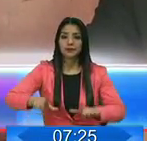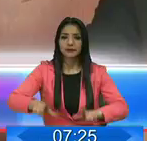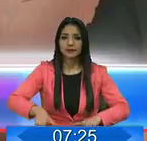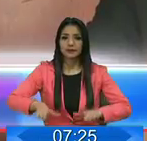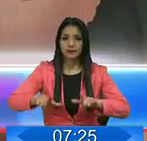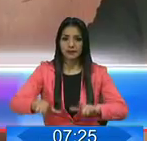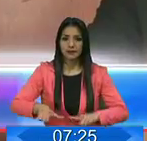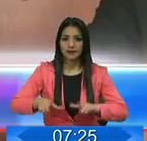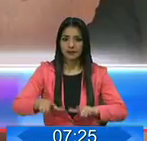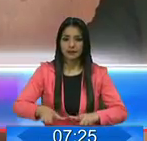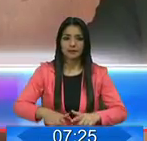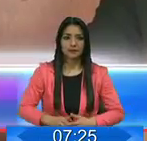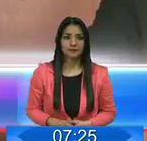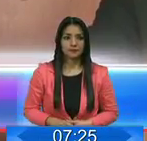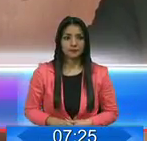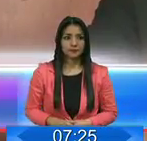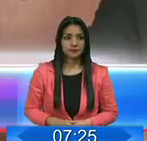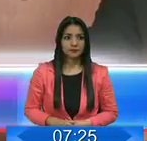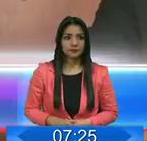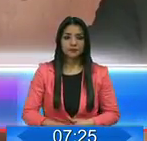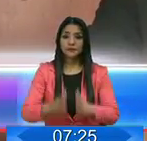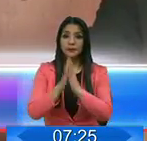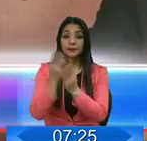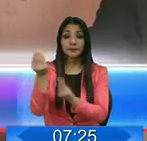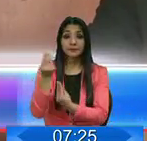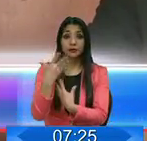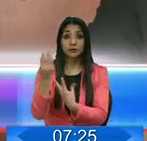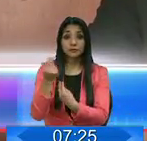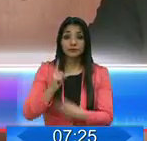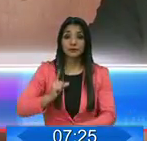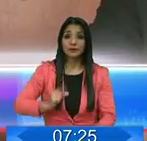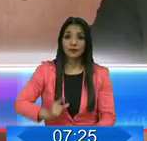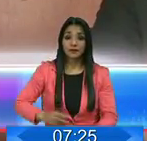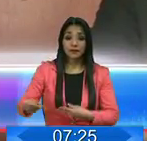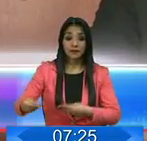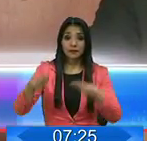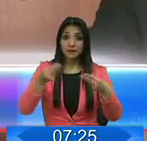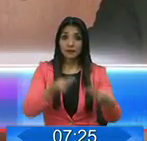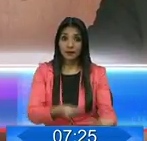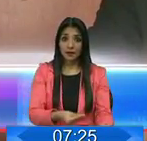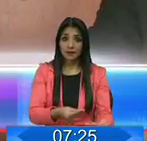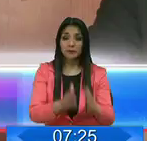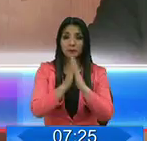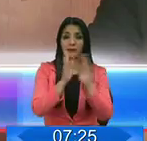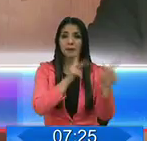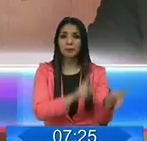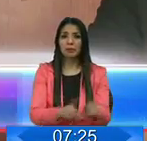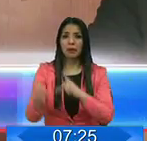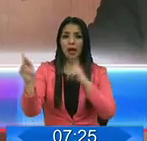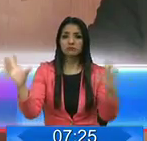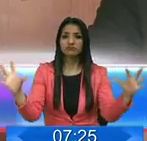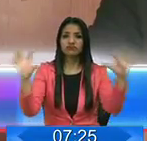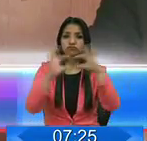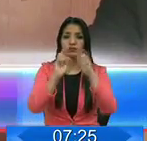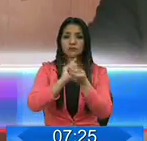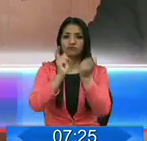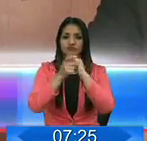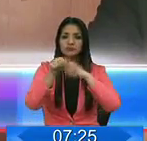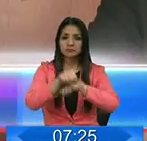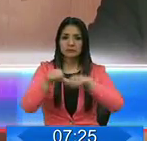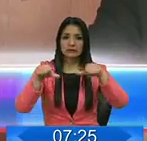Ecuador, brinde la información detallada del llamado plan de concesión a las